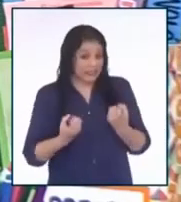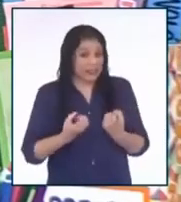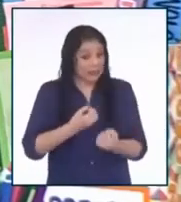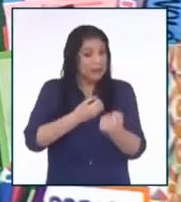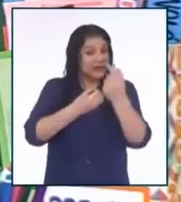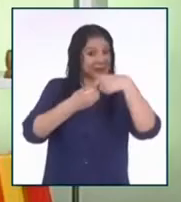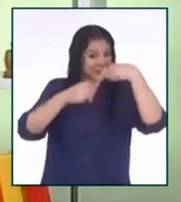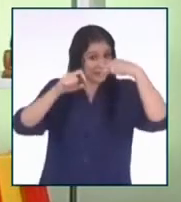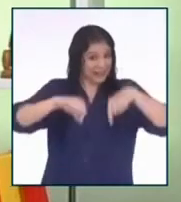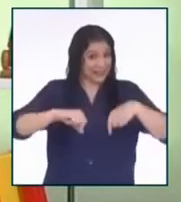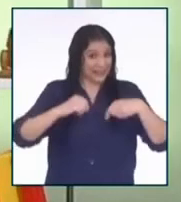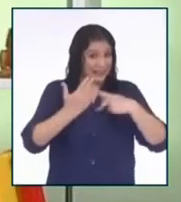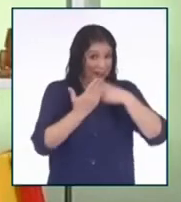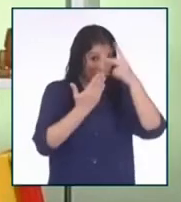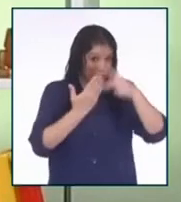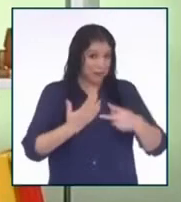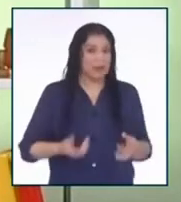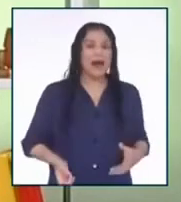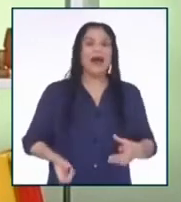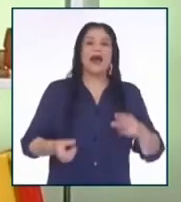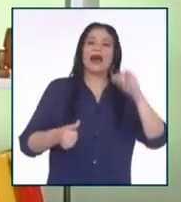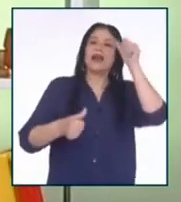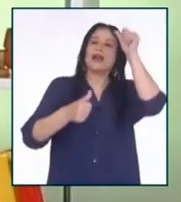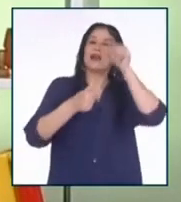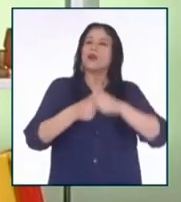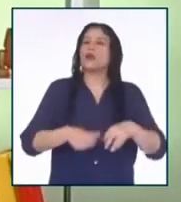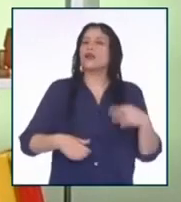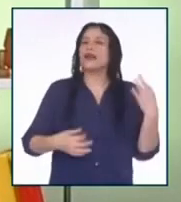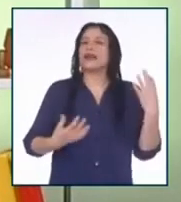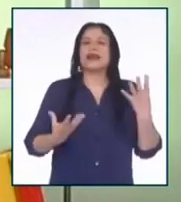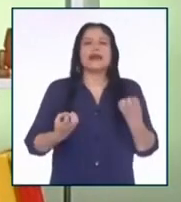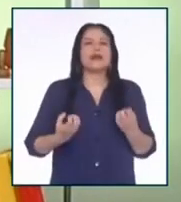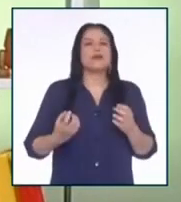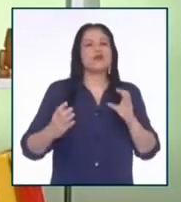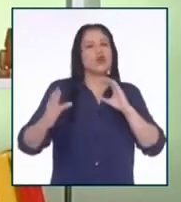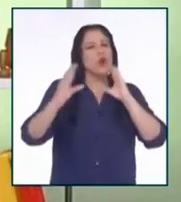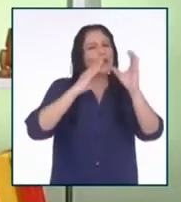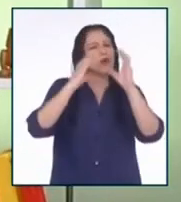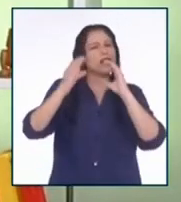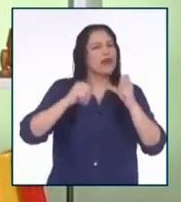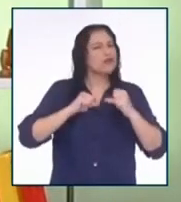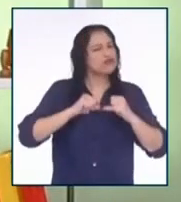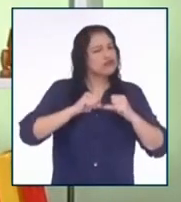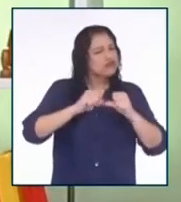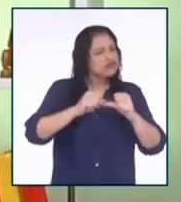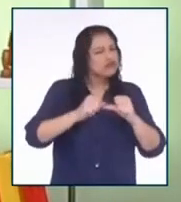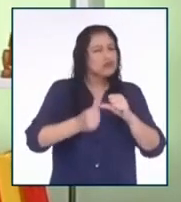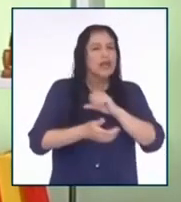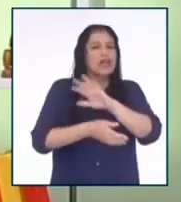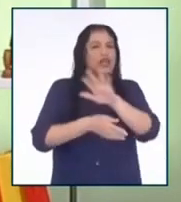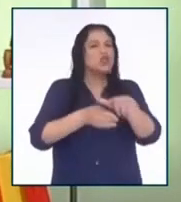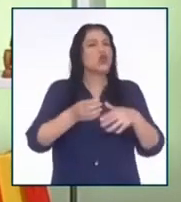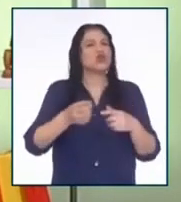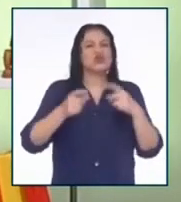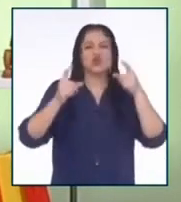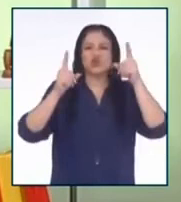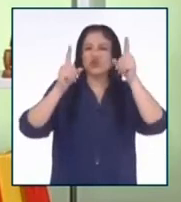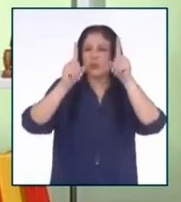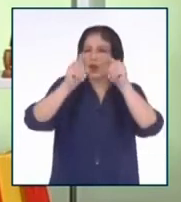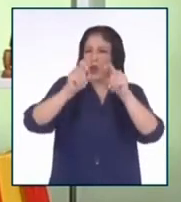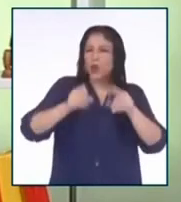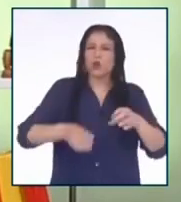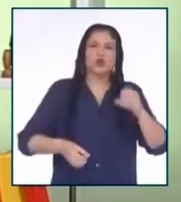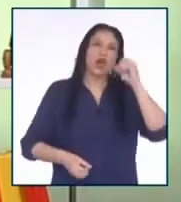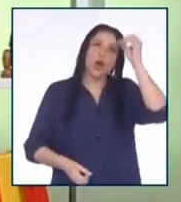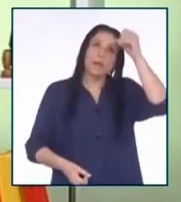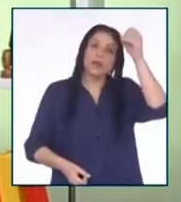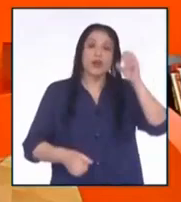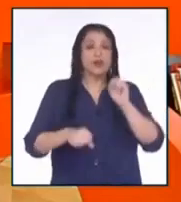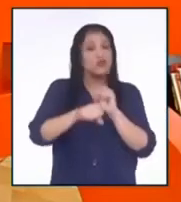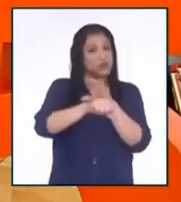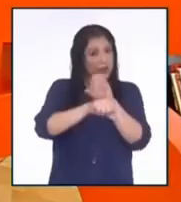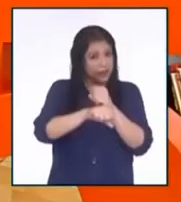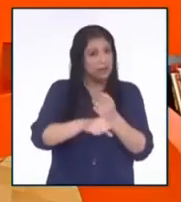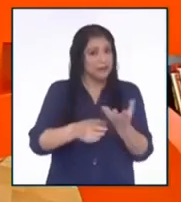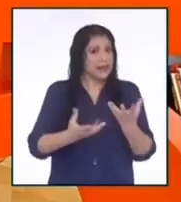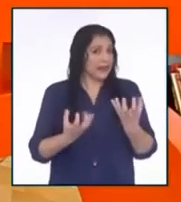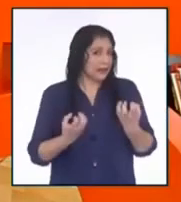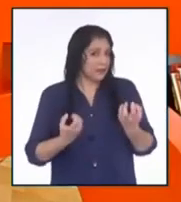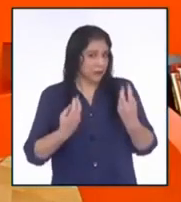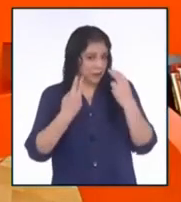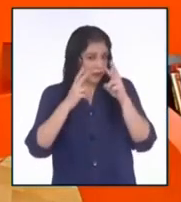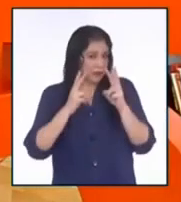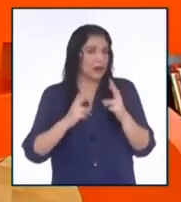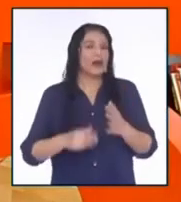participar en el programa? Les recuerdo que queremos estar más comunicados con ustedes y recibir todas sus consultas, opiniones o sugerencias.